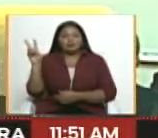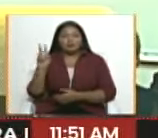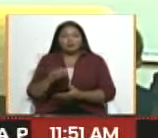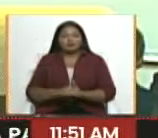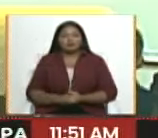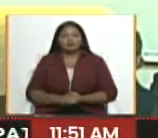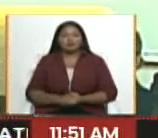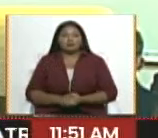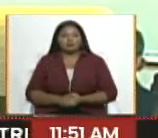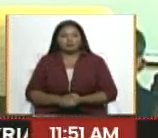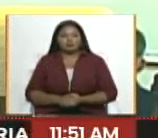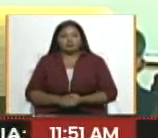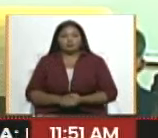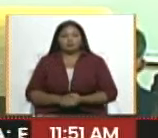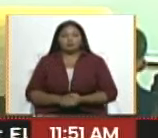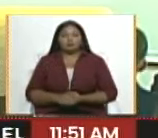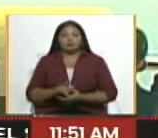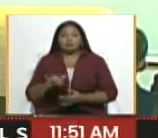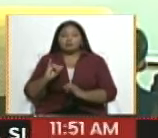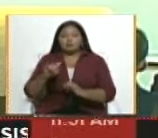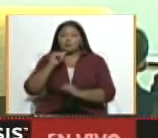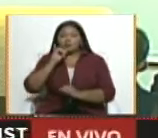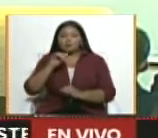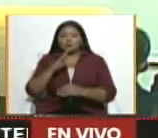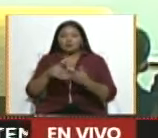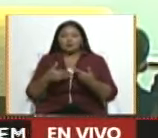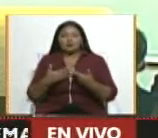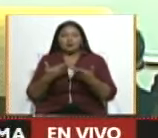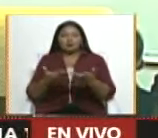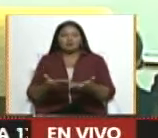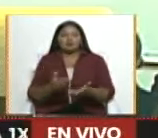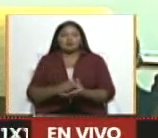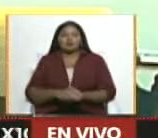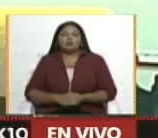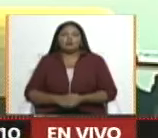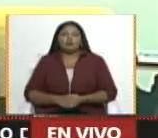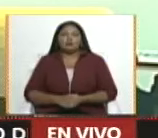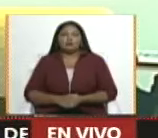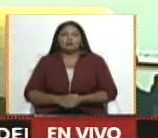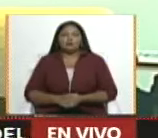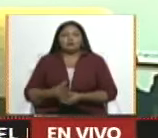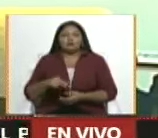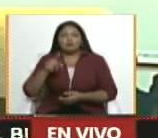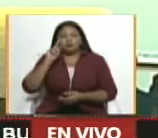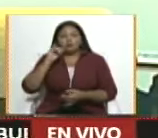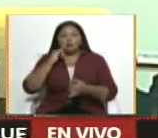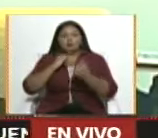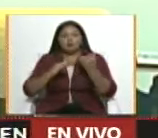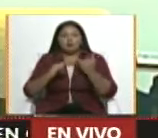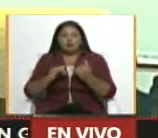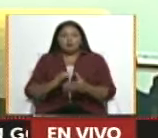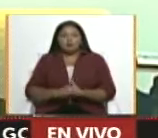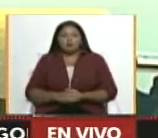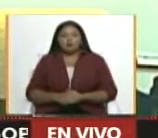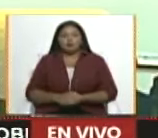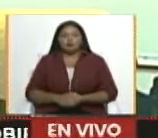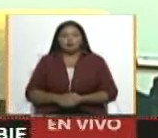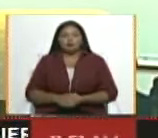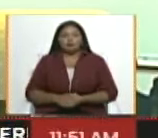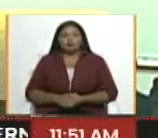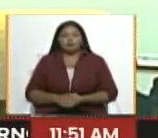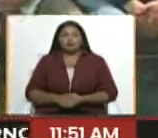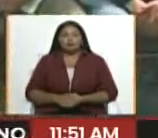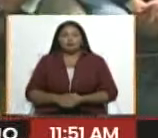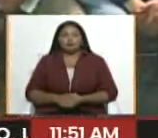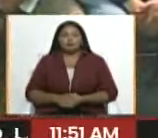En toda Venezuela. Esa información que entregan ustedes hoy aquí, al finalizar, la